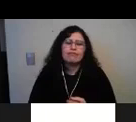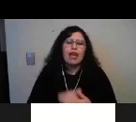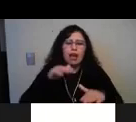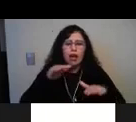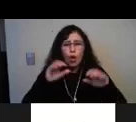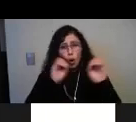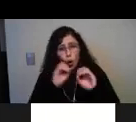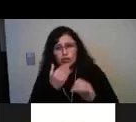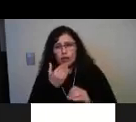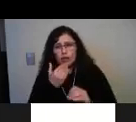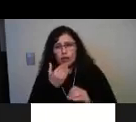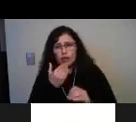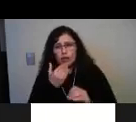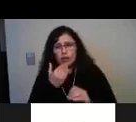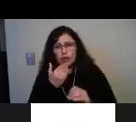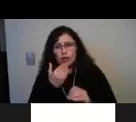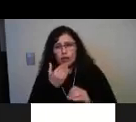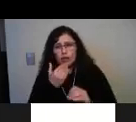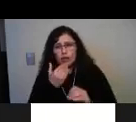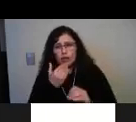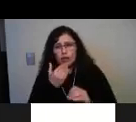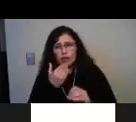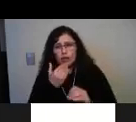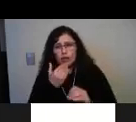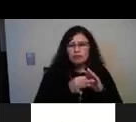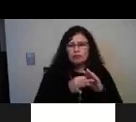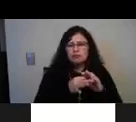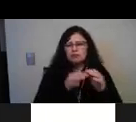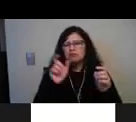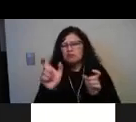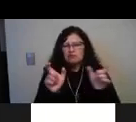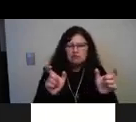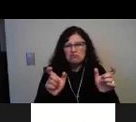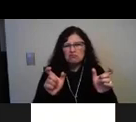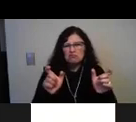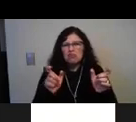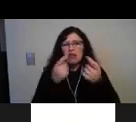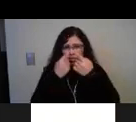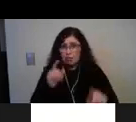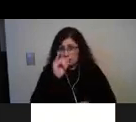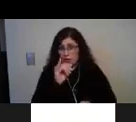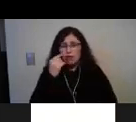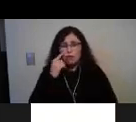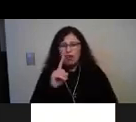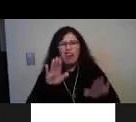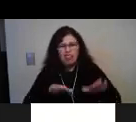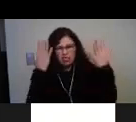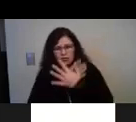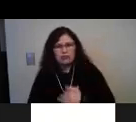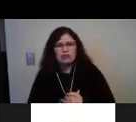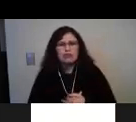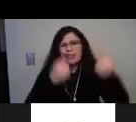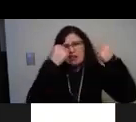o a asociar como términos comunes. Son conceptos que son diferentes en términos pragmáticos,